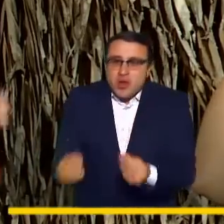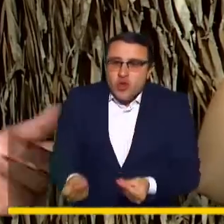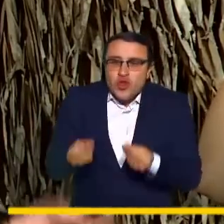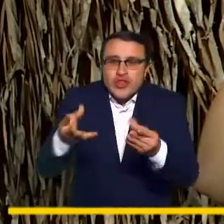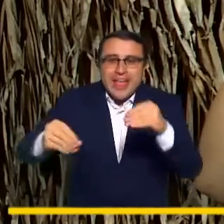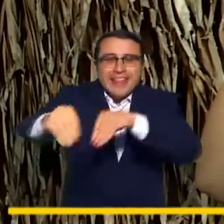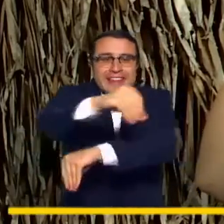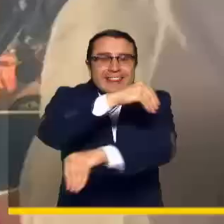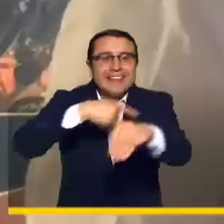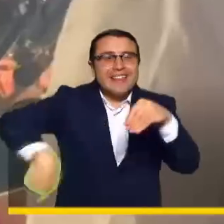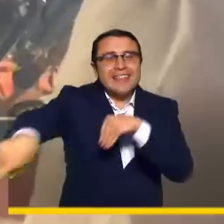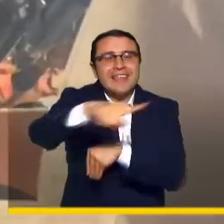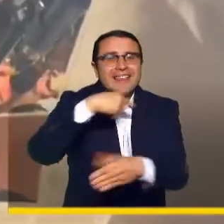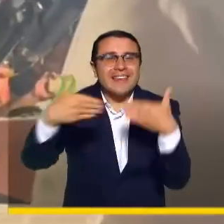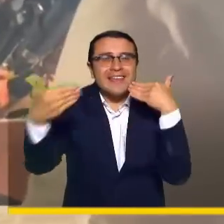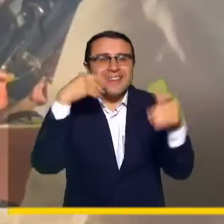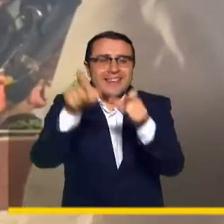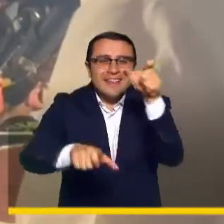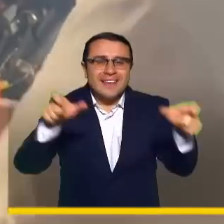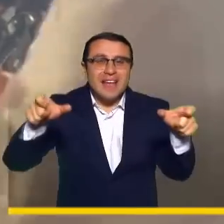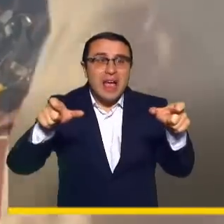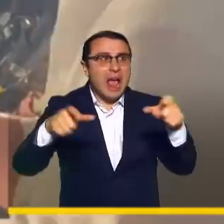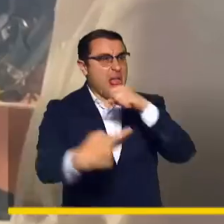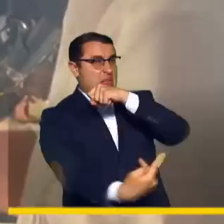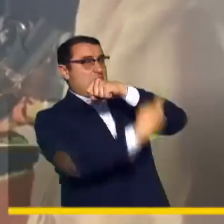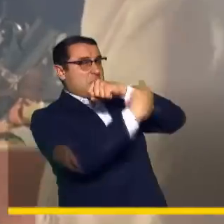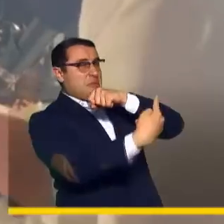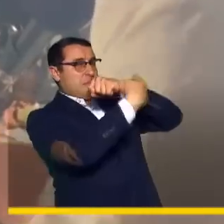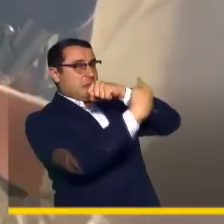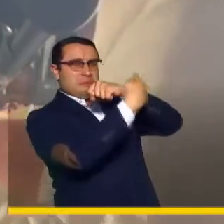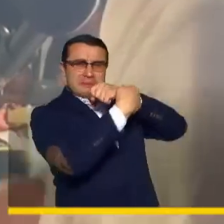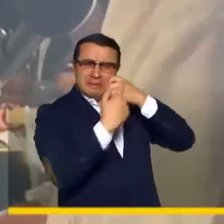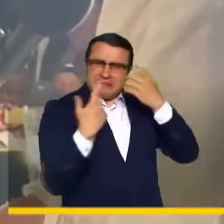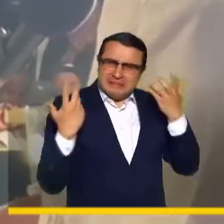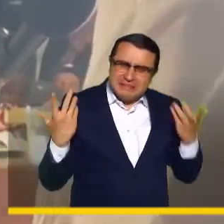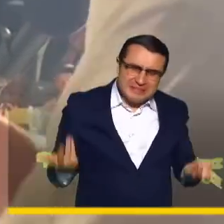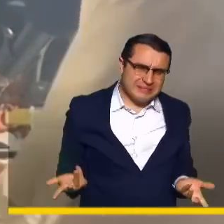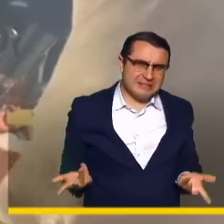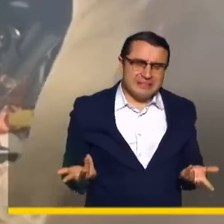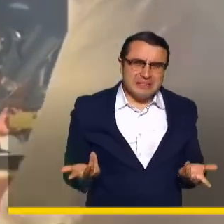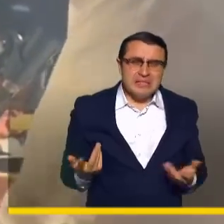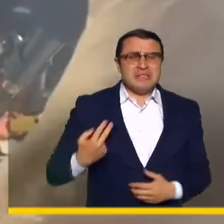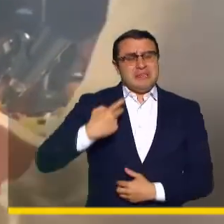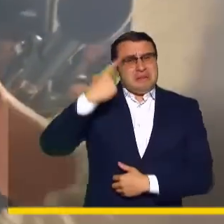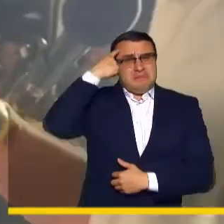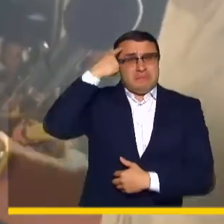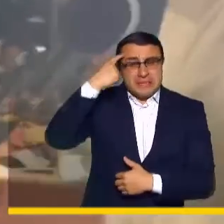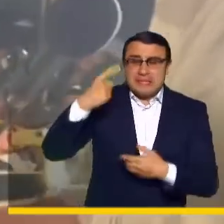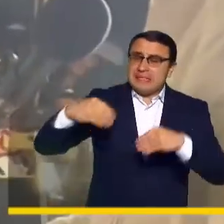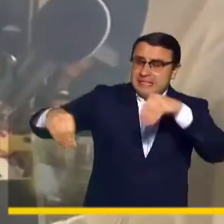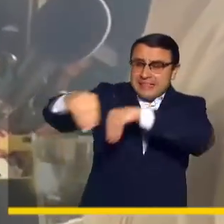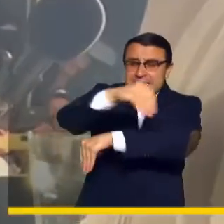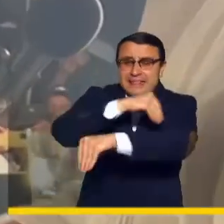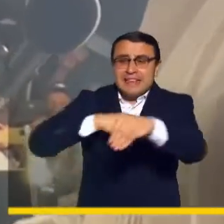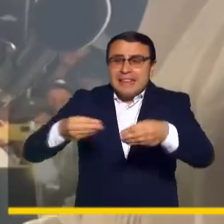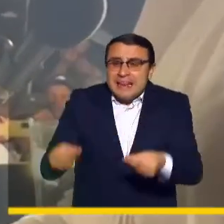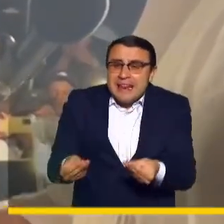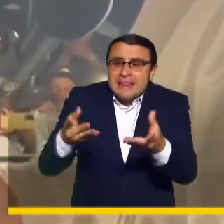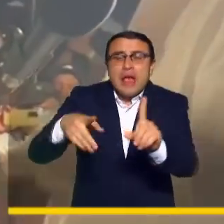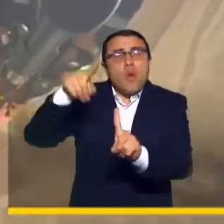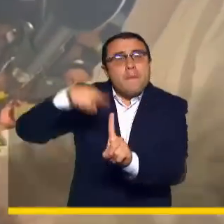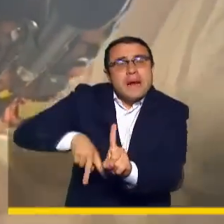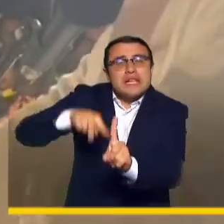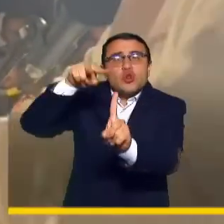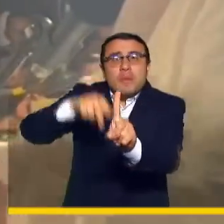expeditos. ¿Les parece que es una expropiación que digamos que la tierra debe entregarse en un mes, dos